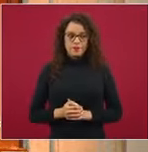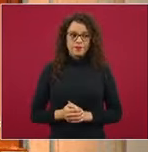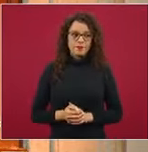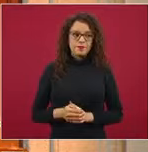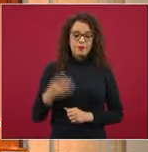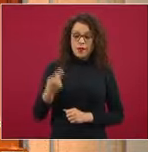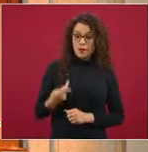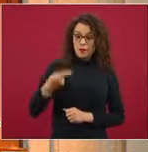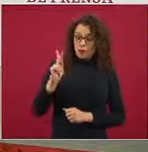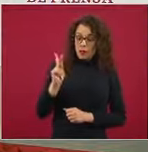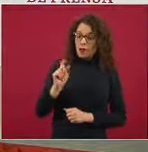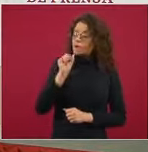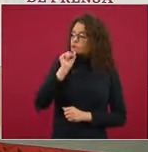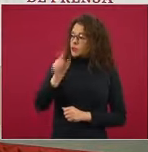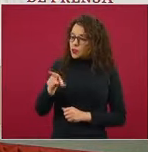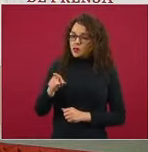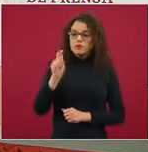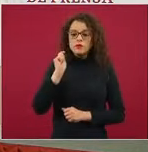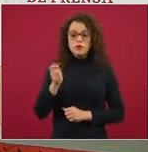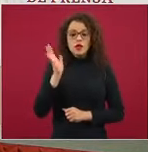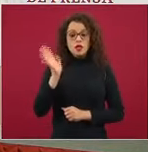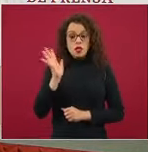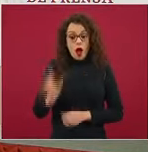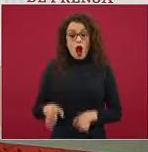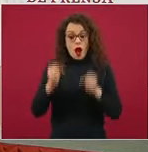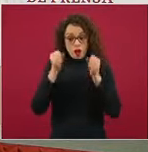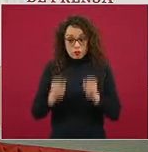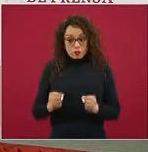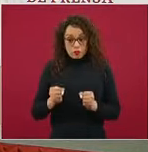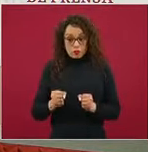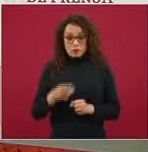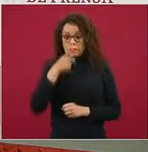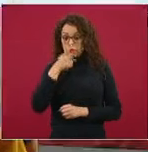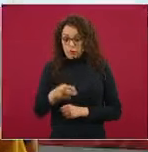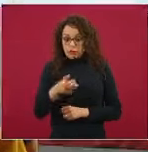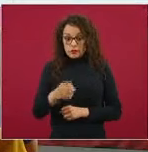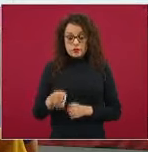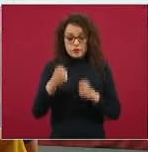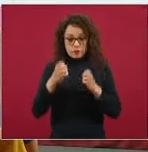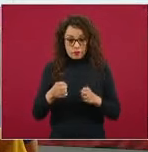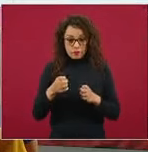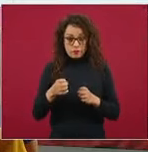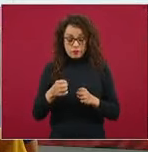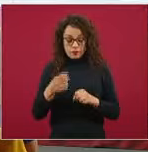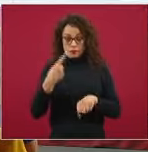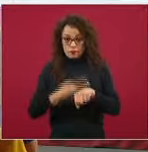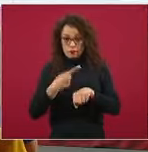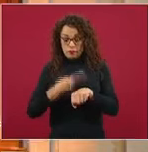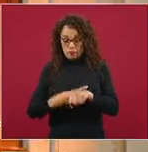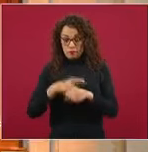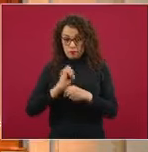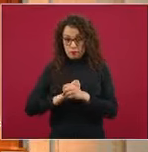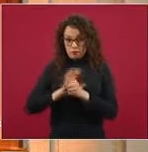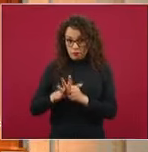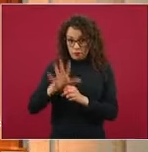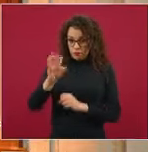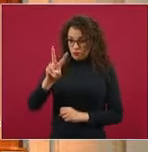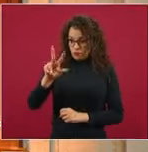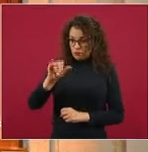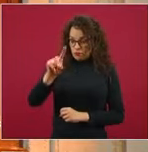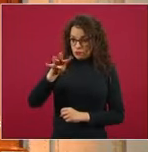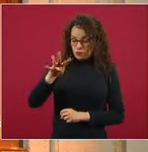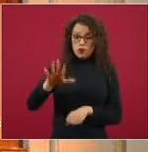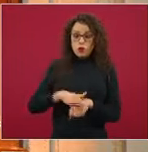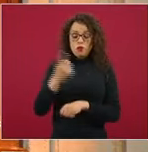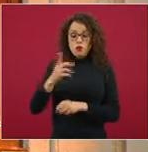podemos ver aquellas que ya han sido confirmadas como casos de COVID-19, ya sea porque su resultado